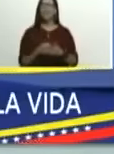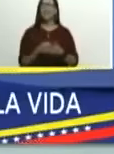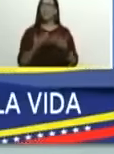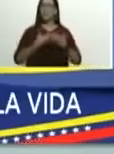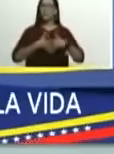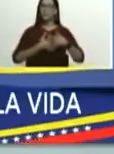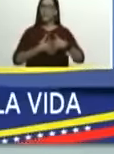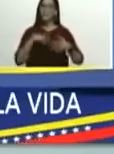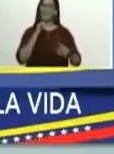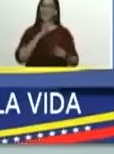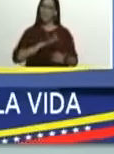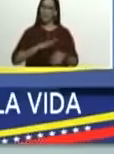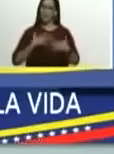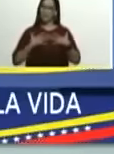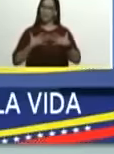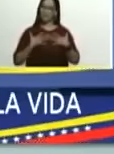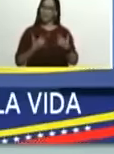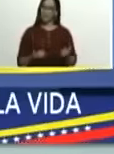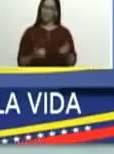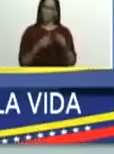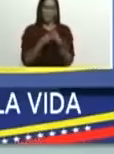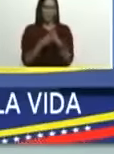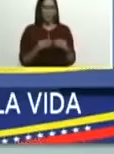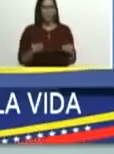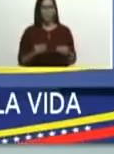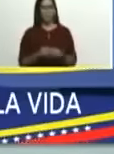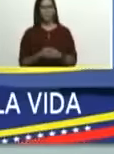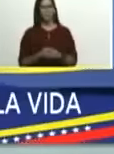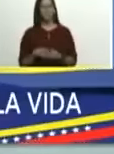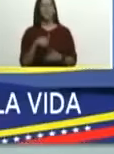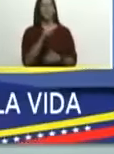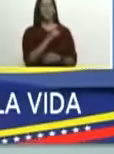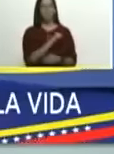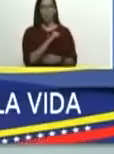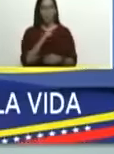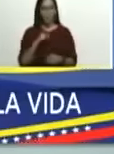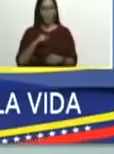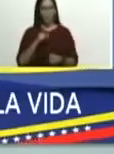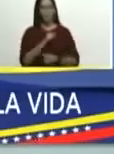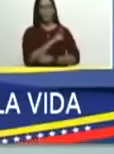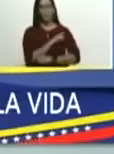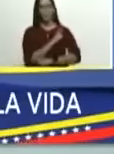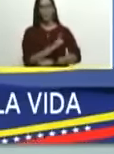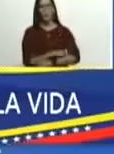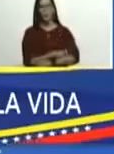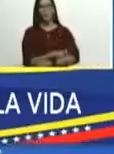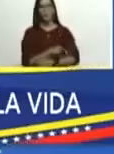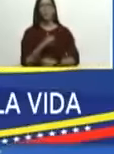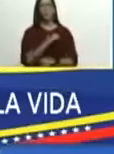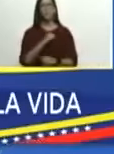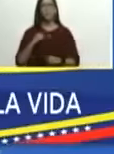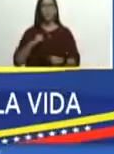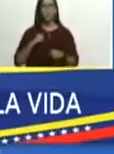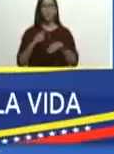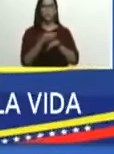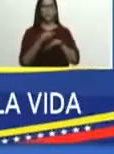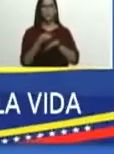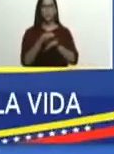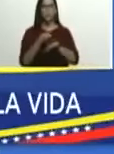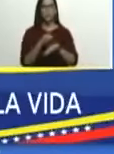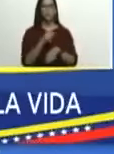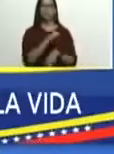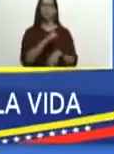está la salvación para todos. Somos poder, somos gobierno. gobierno,